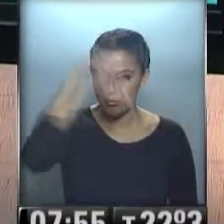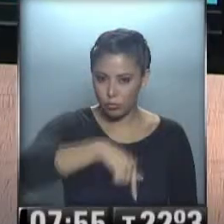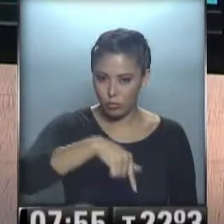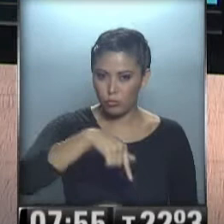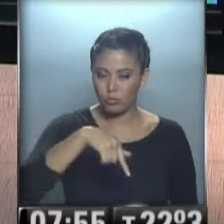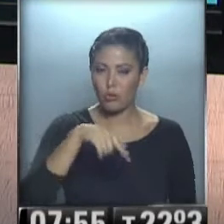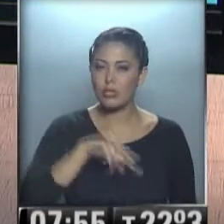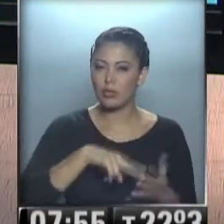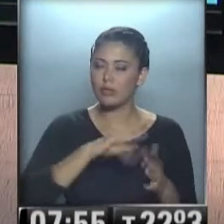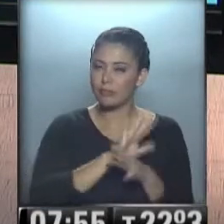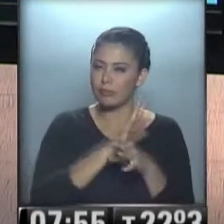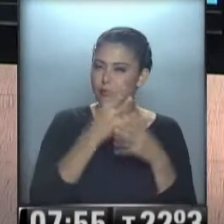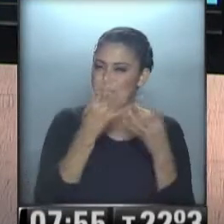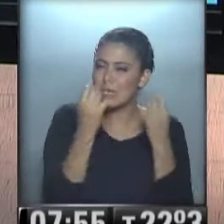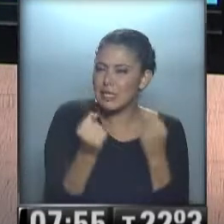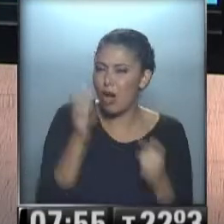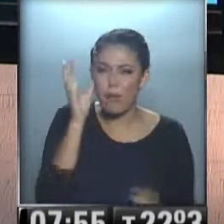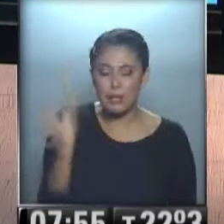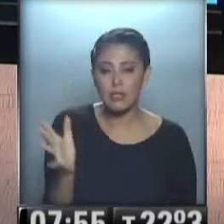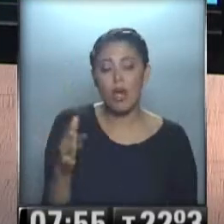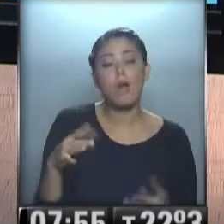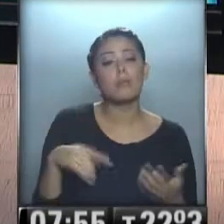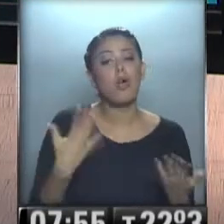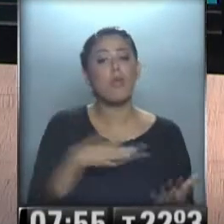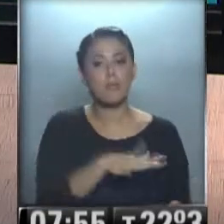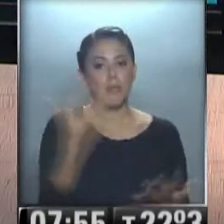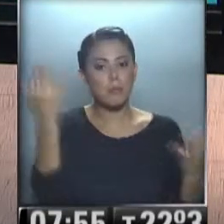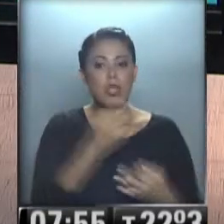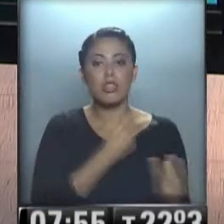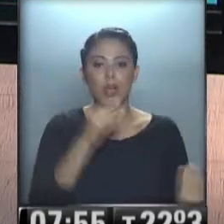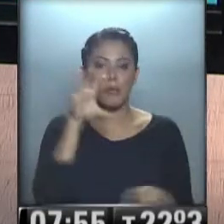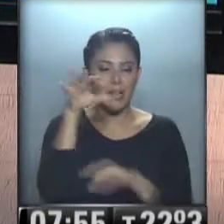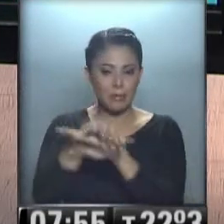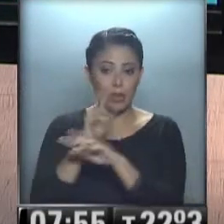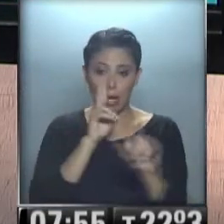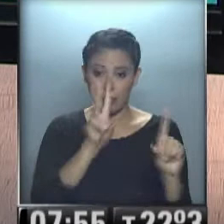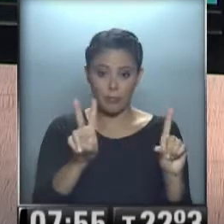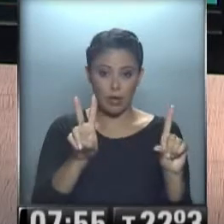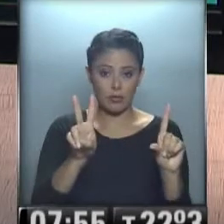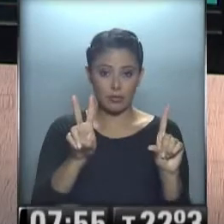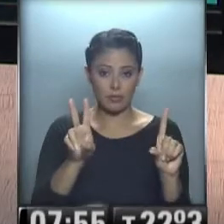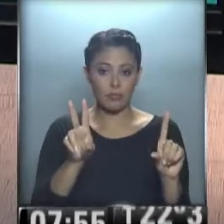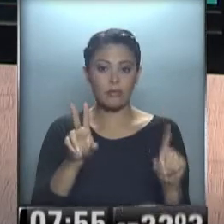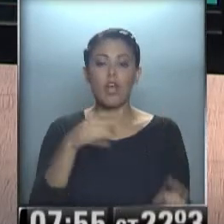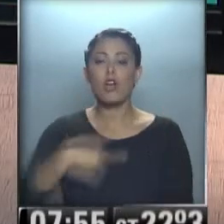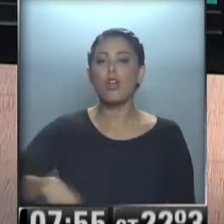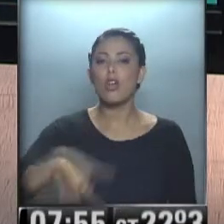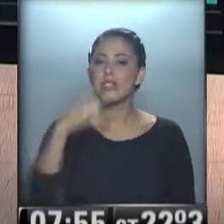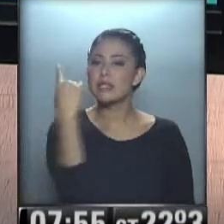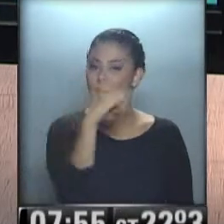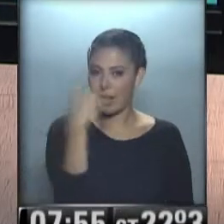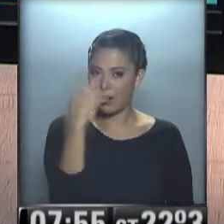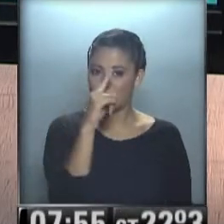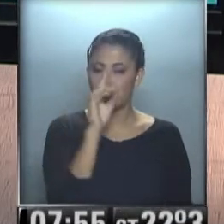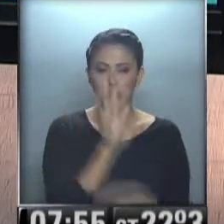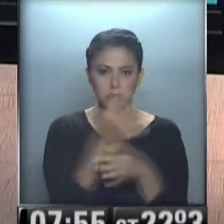sequía fuerte. En cambio, donde no falta el agua, es en Misiones, fíjense ustedes, el celestito ese,